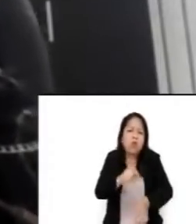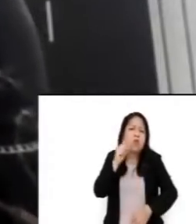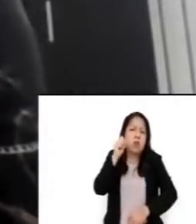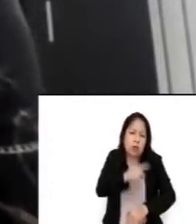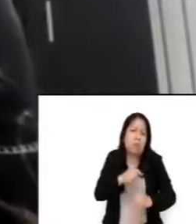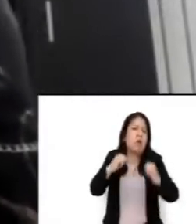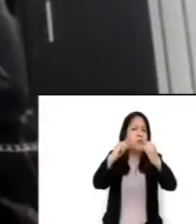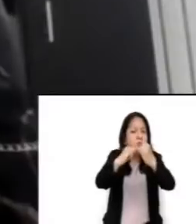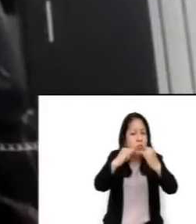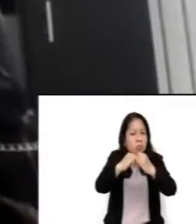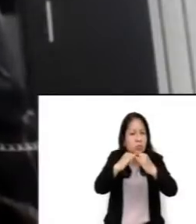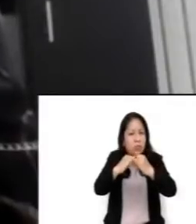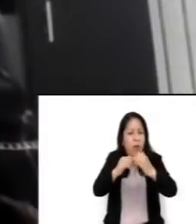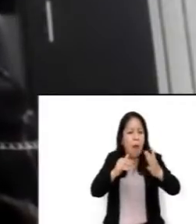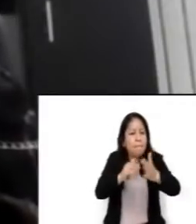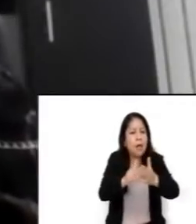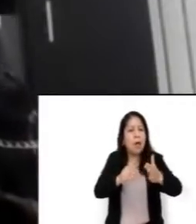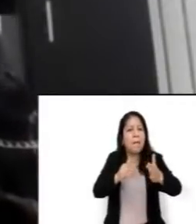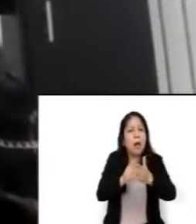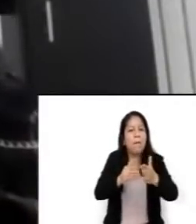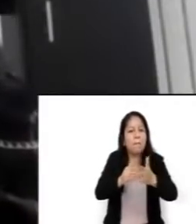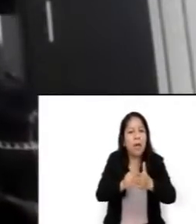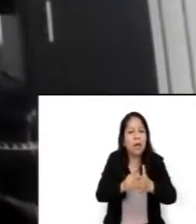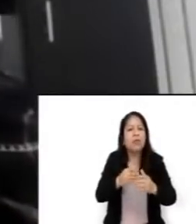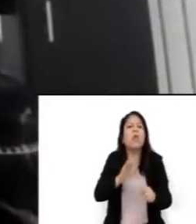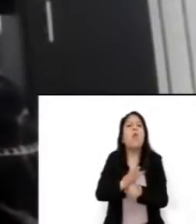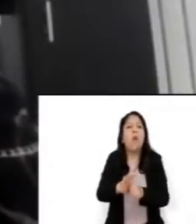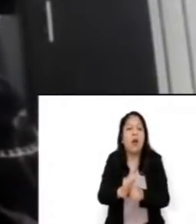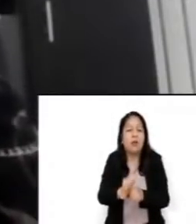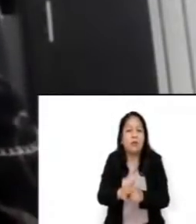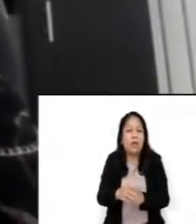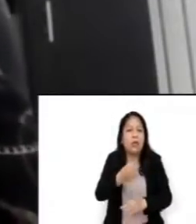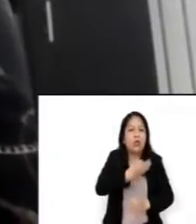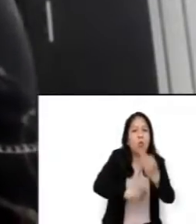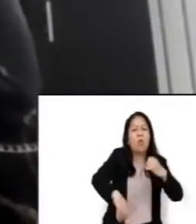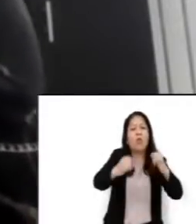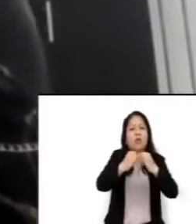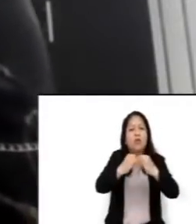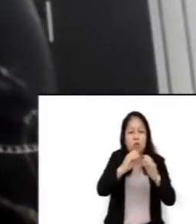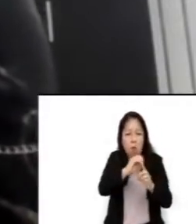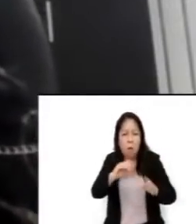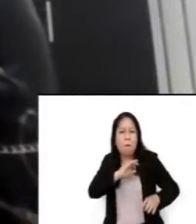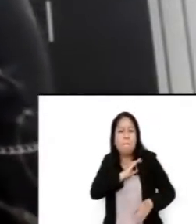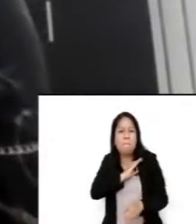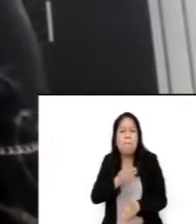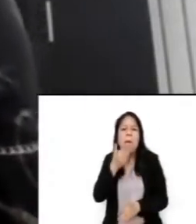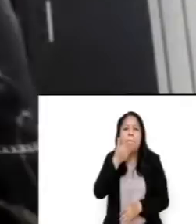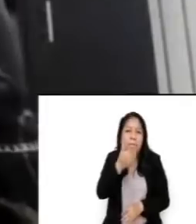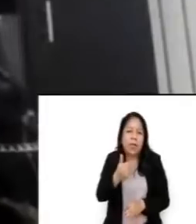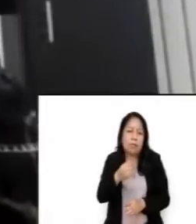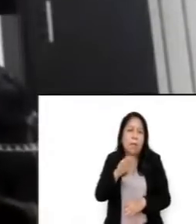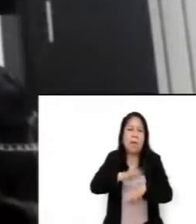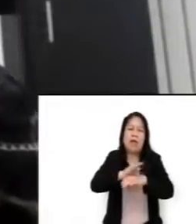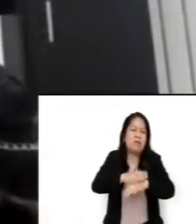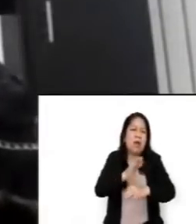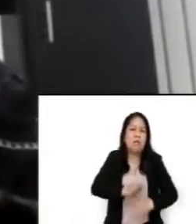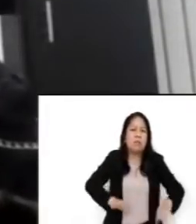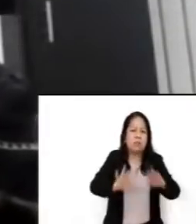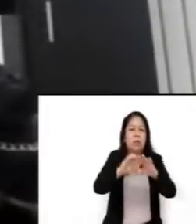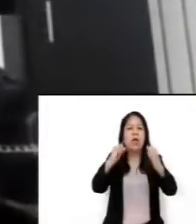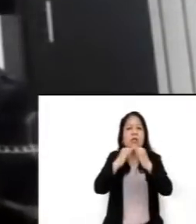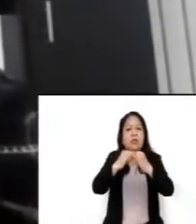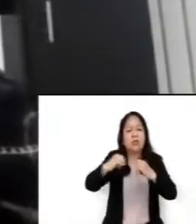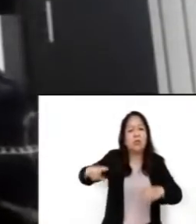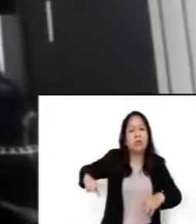o el reto es que las instituciones seamos capaces de organizarnos debidamente, sobre todo en el sector público, como ya lo decía también la comisionada Laura, es